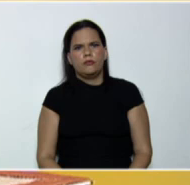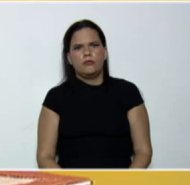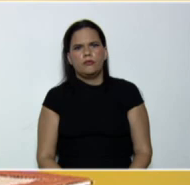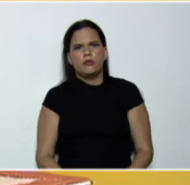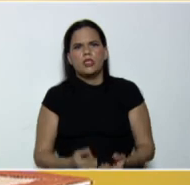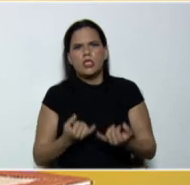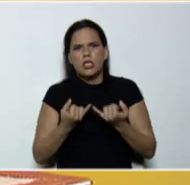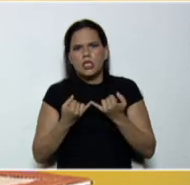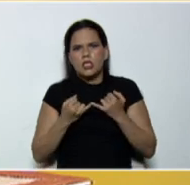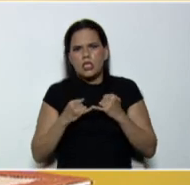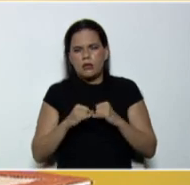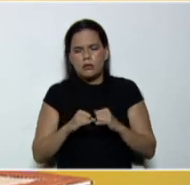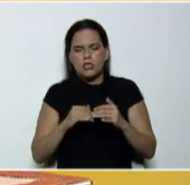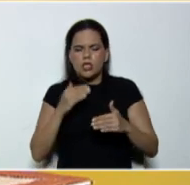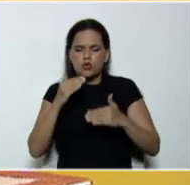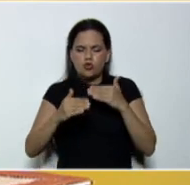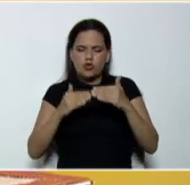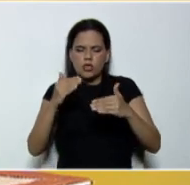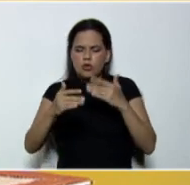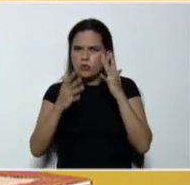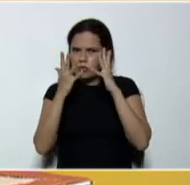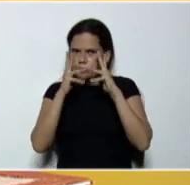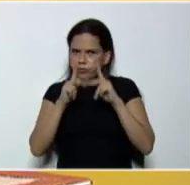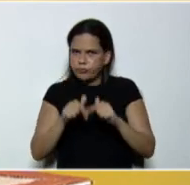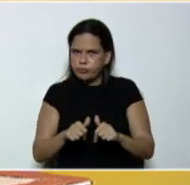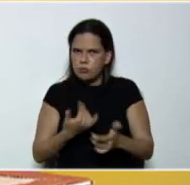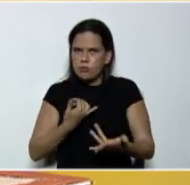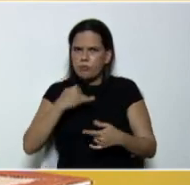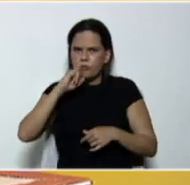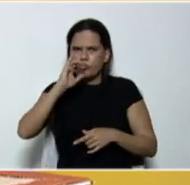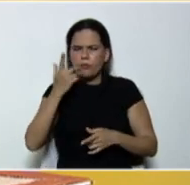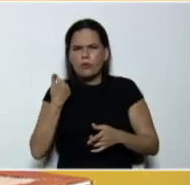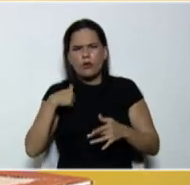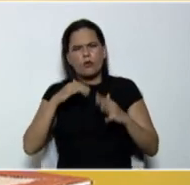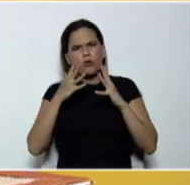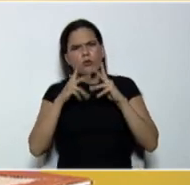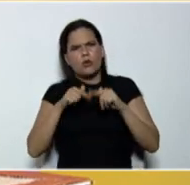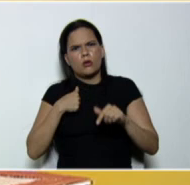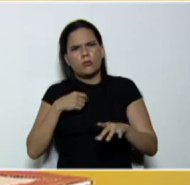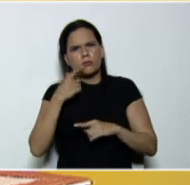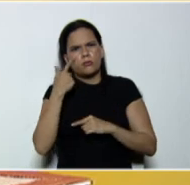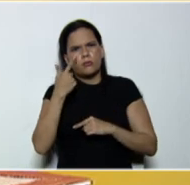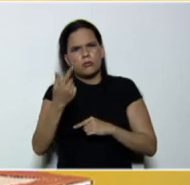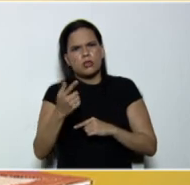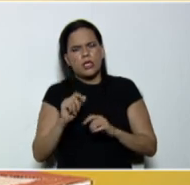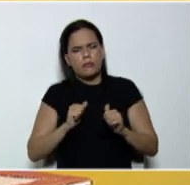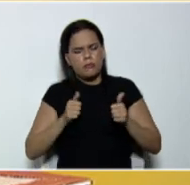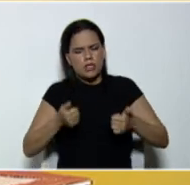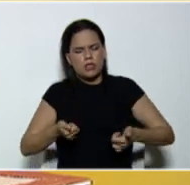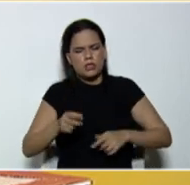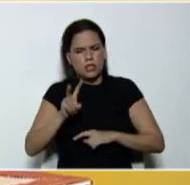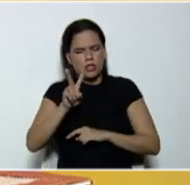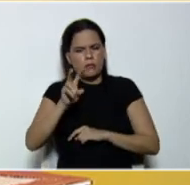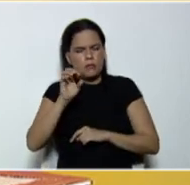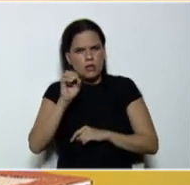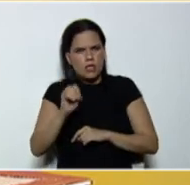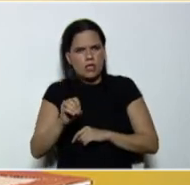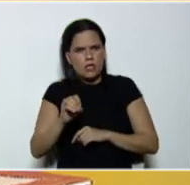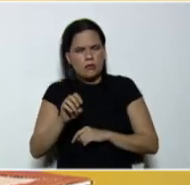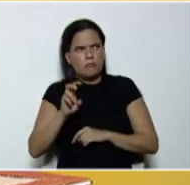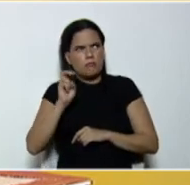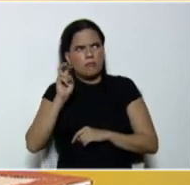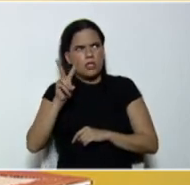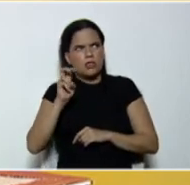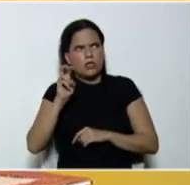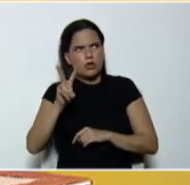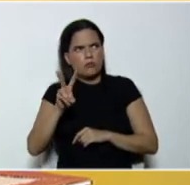Completa la siguiente sucesión de números. Allí tenemos unos números que podemos observar que va del 20 al